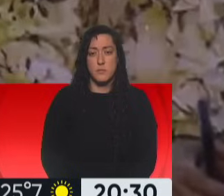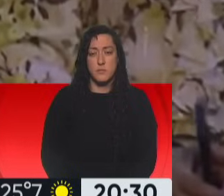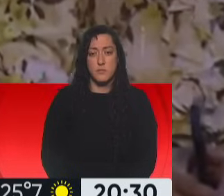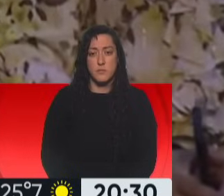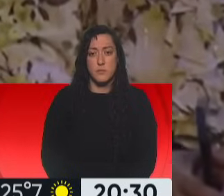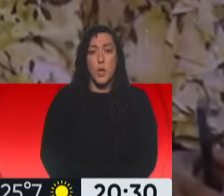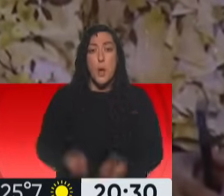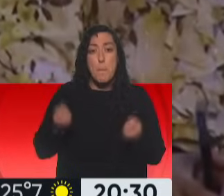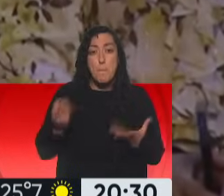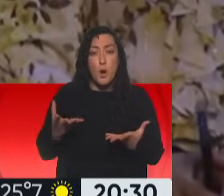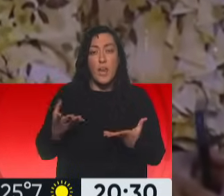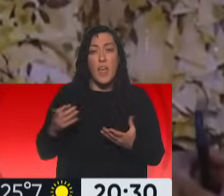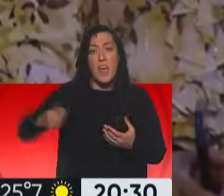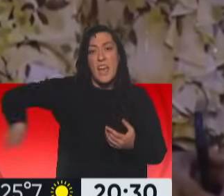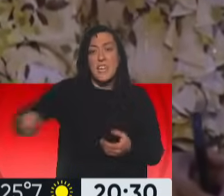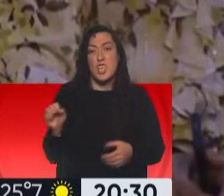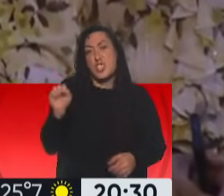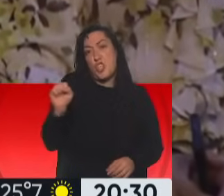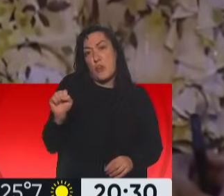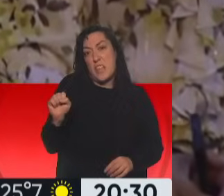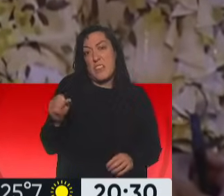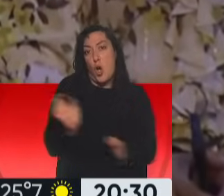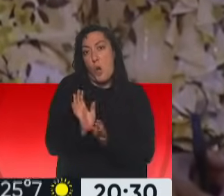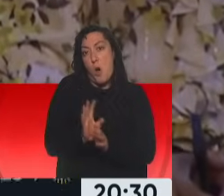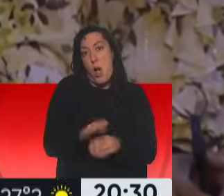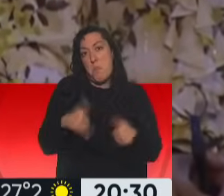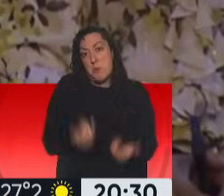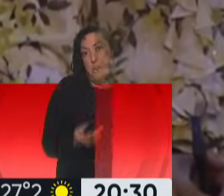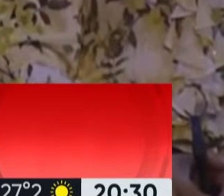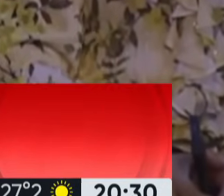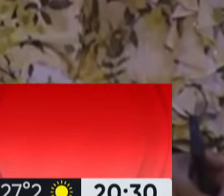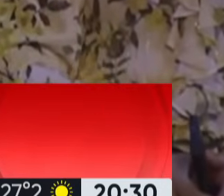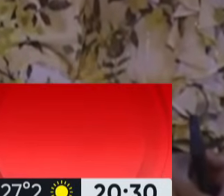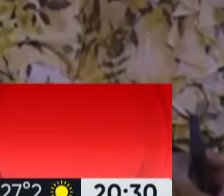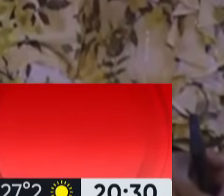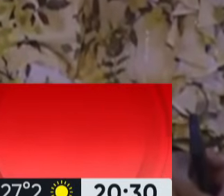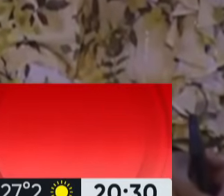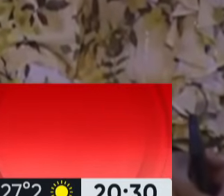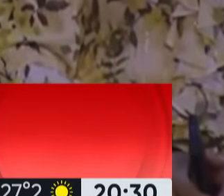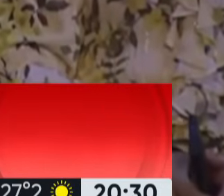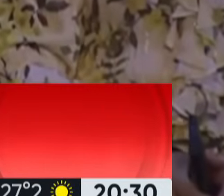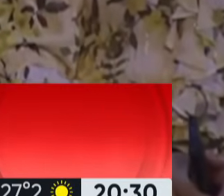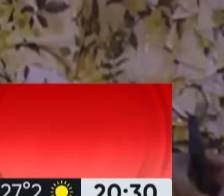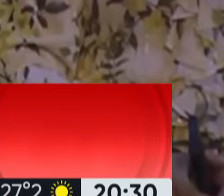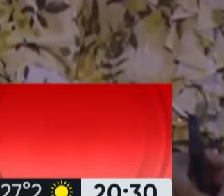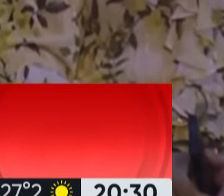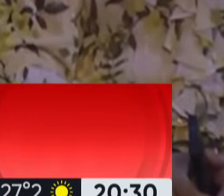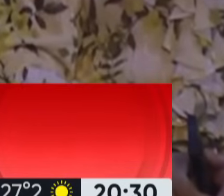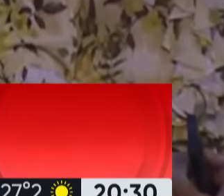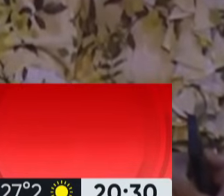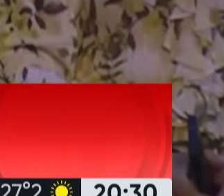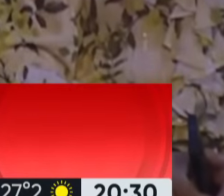Porque el parásito soviético solo sabe gastar y solo sabe aumentar impuestos y aumentar la deuda para